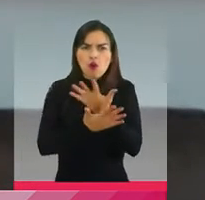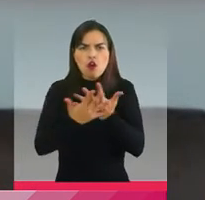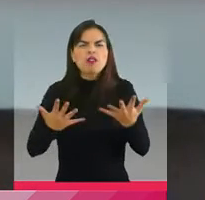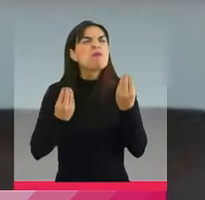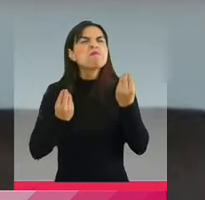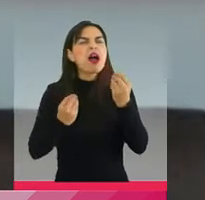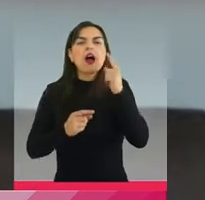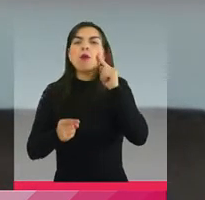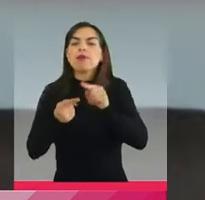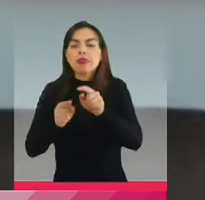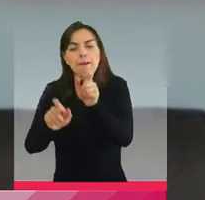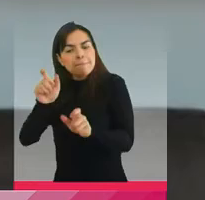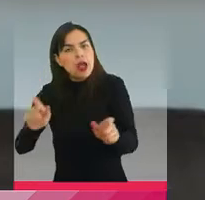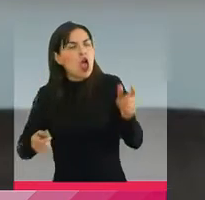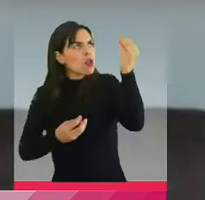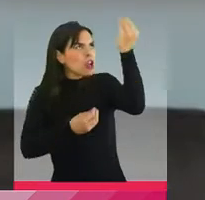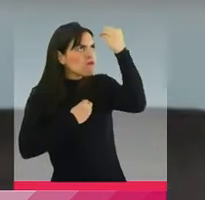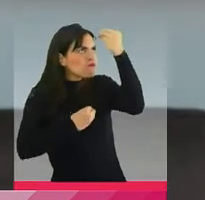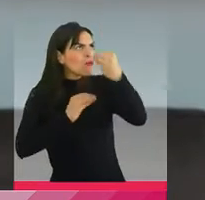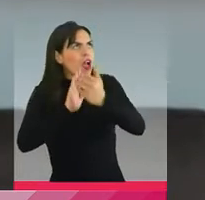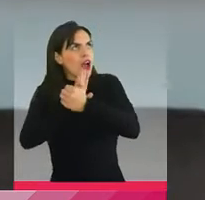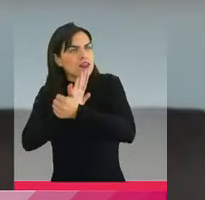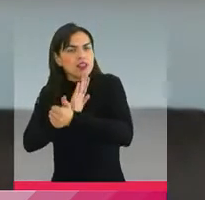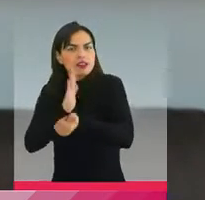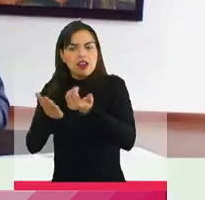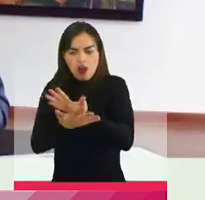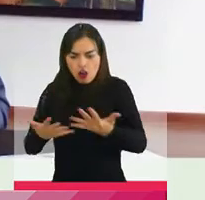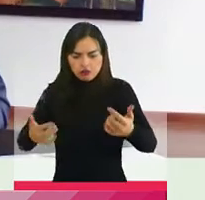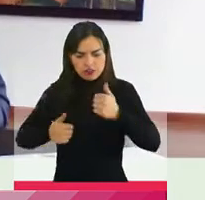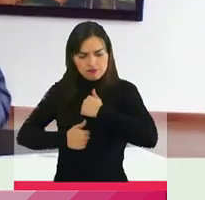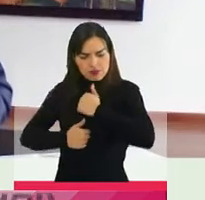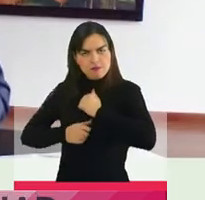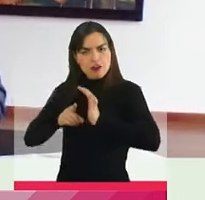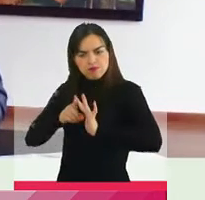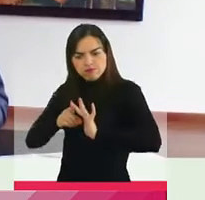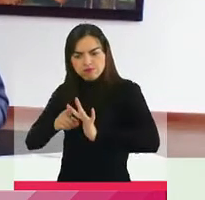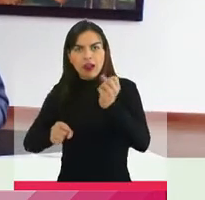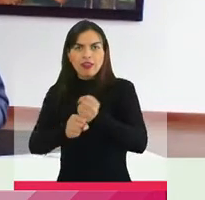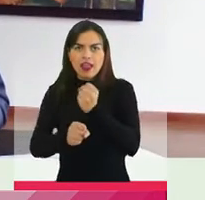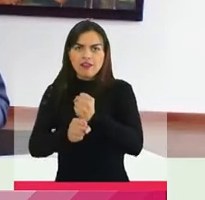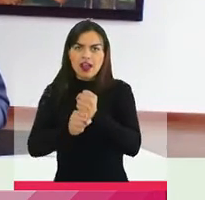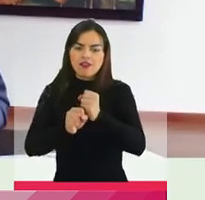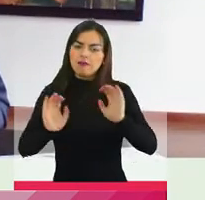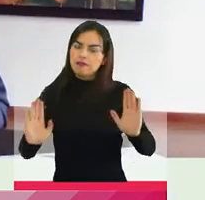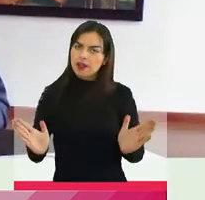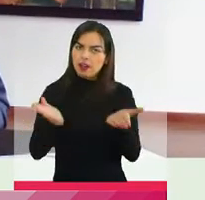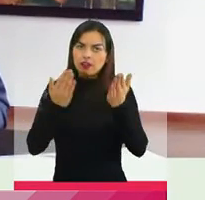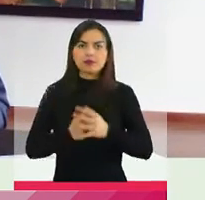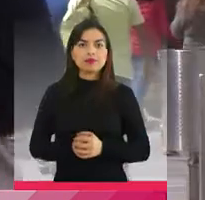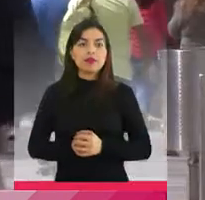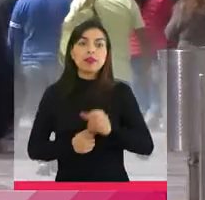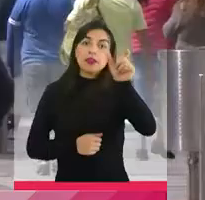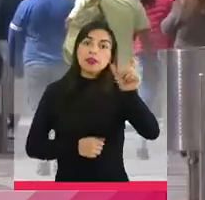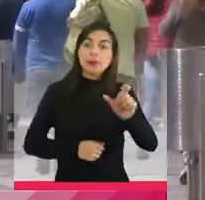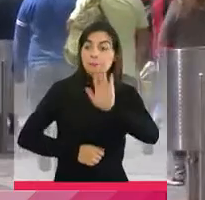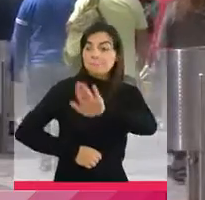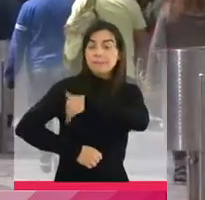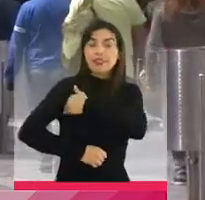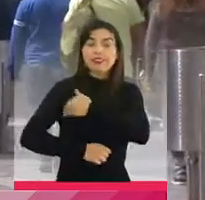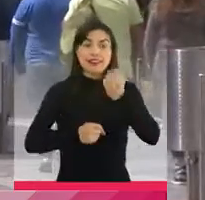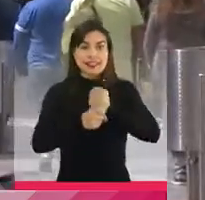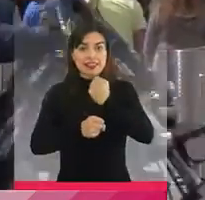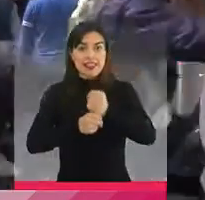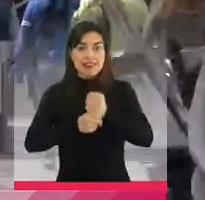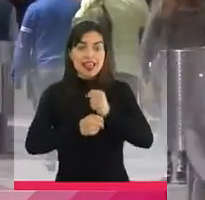habilidades, técnicas y prácticas de sus trabajadores. El ministro de Trabajo, Ángel Custodio Cabrera, aseguró que